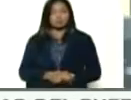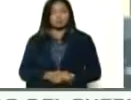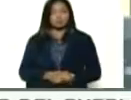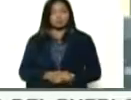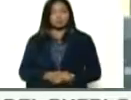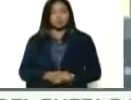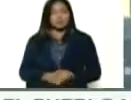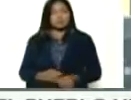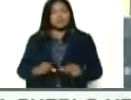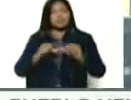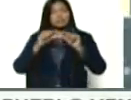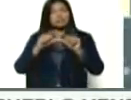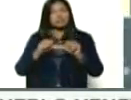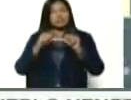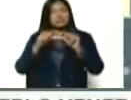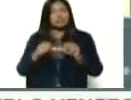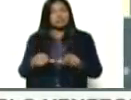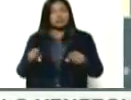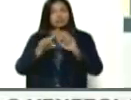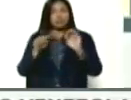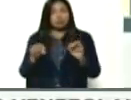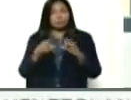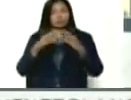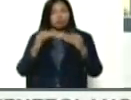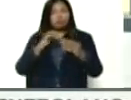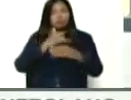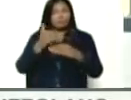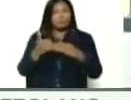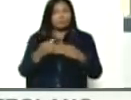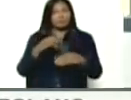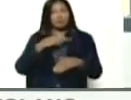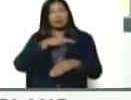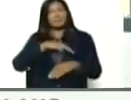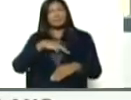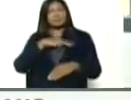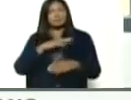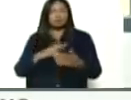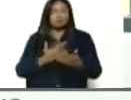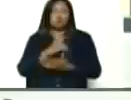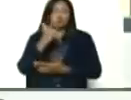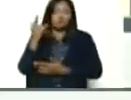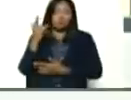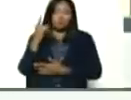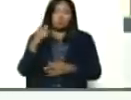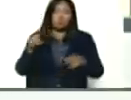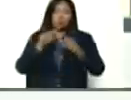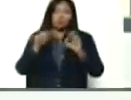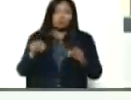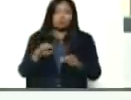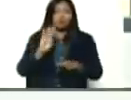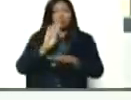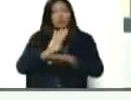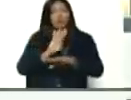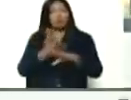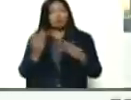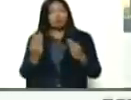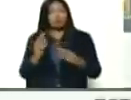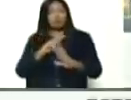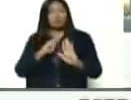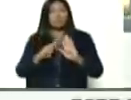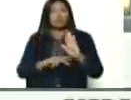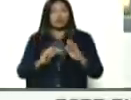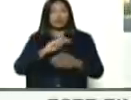mantener todos estos planes de la misión árbol cuidar los parques nacionales